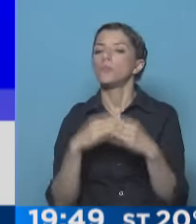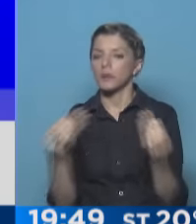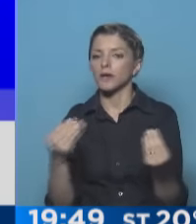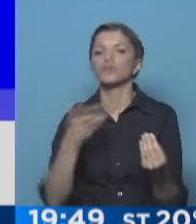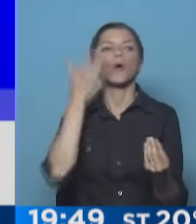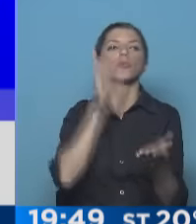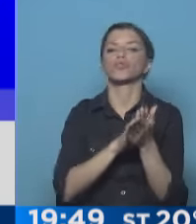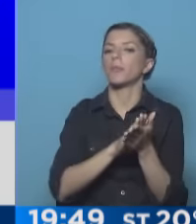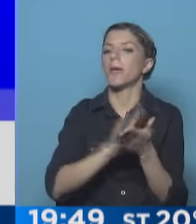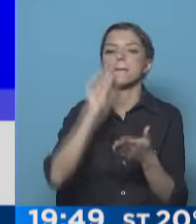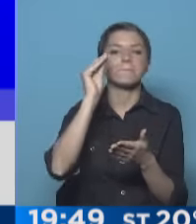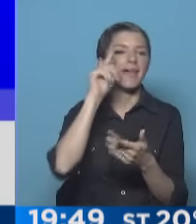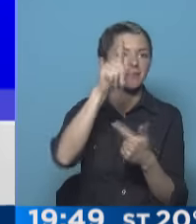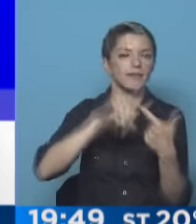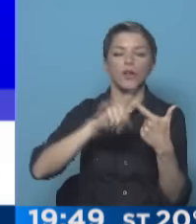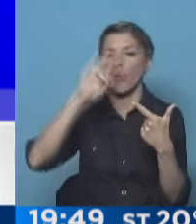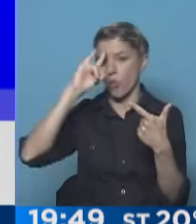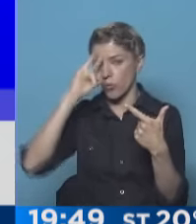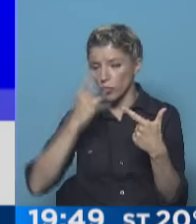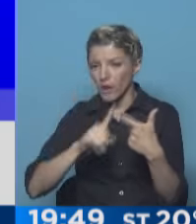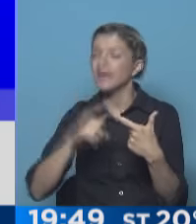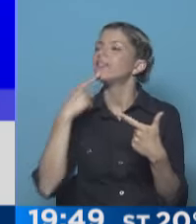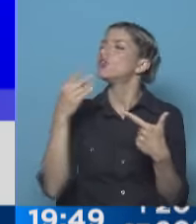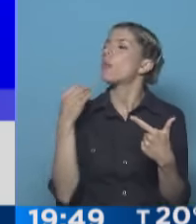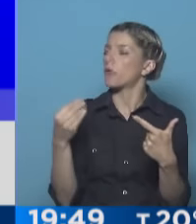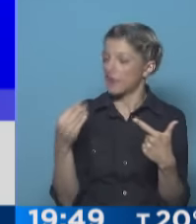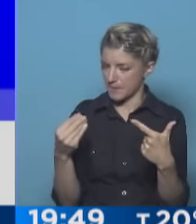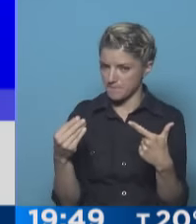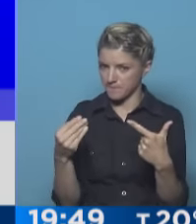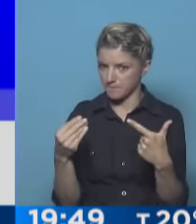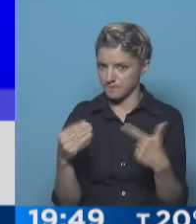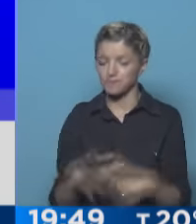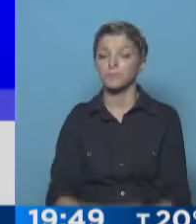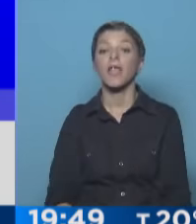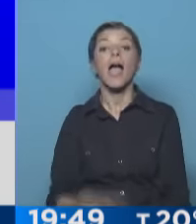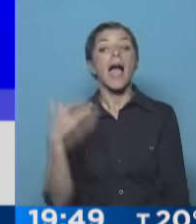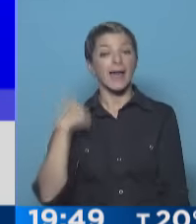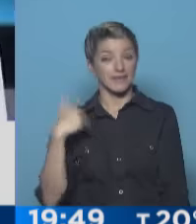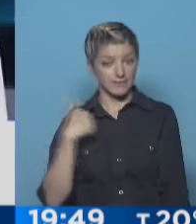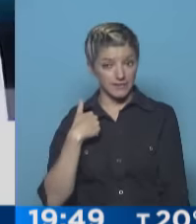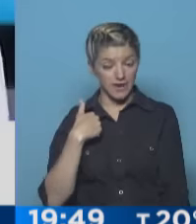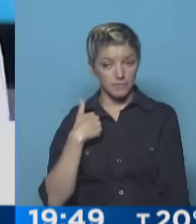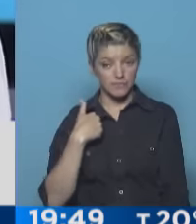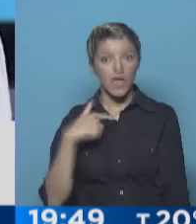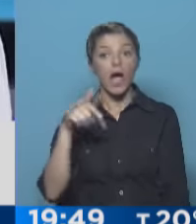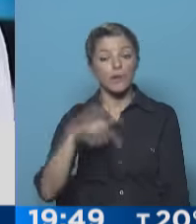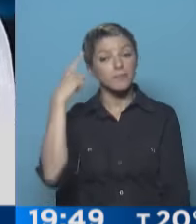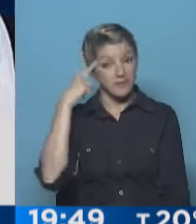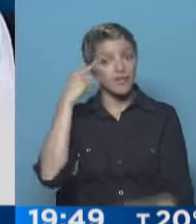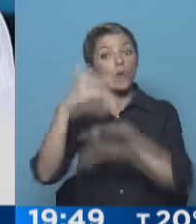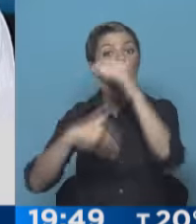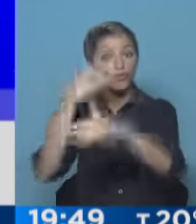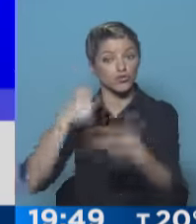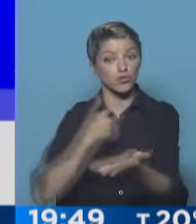de Brasil Uruguay digo por qué Porque como en Argentina se sentaron las bases para un desarrollo social y